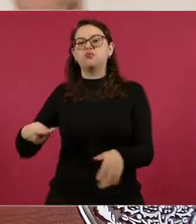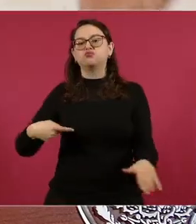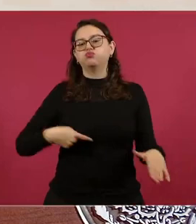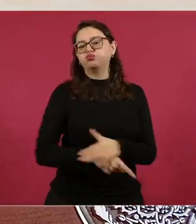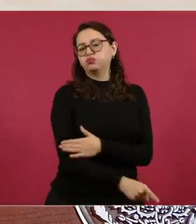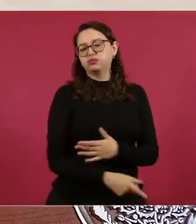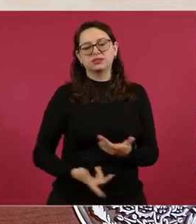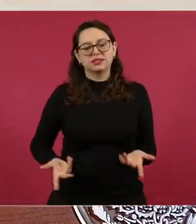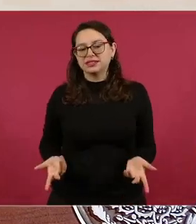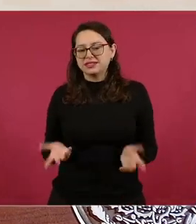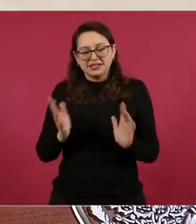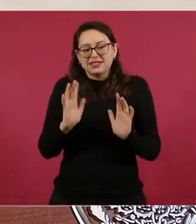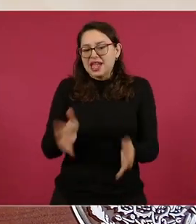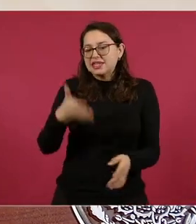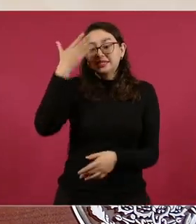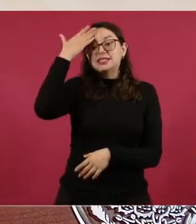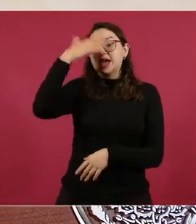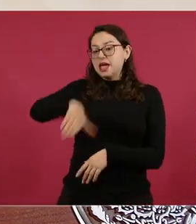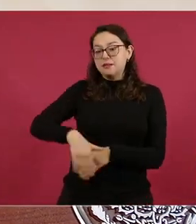Por ejemplo,